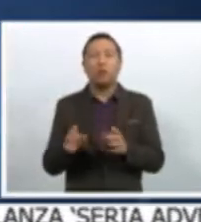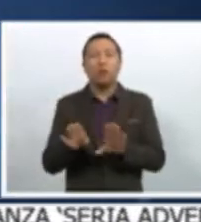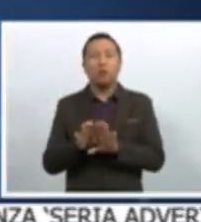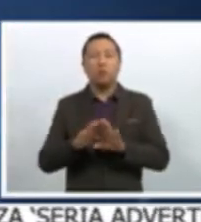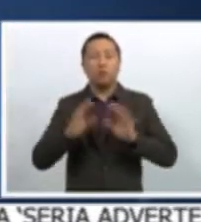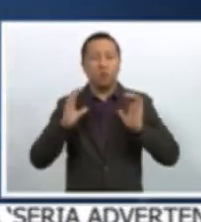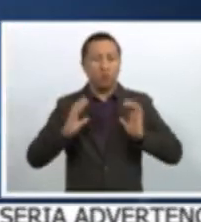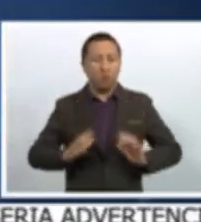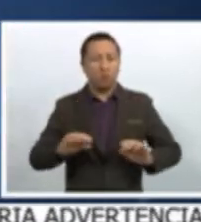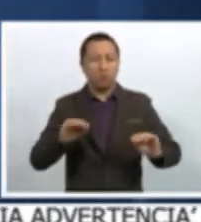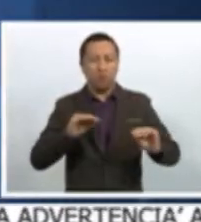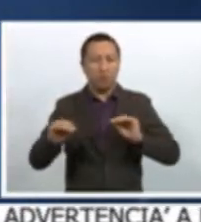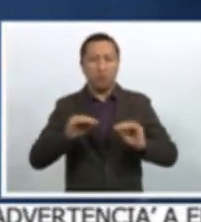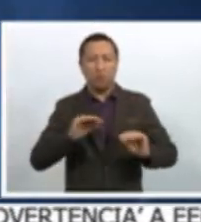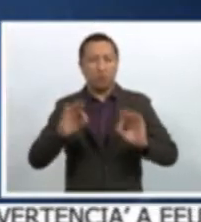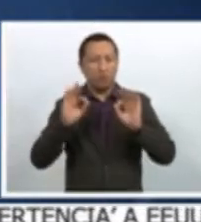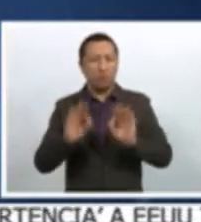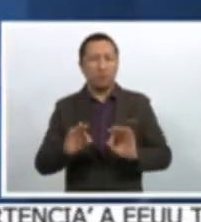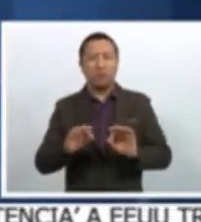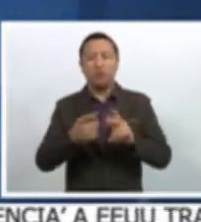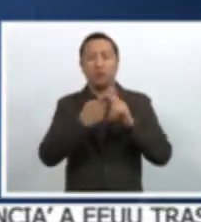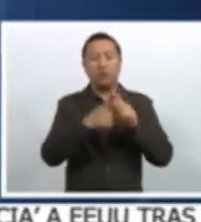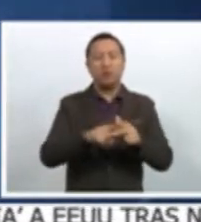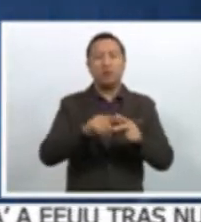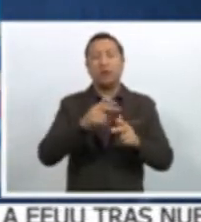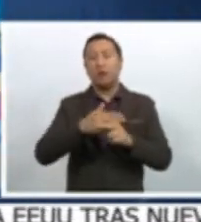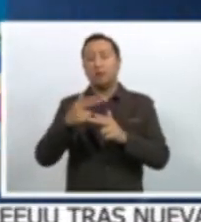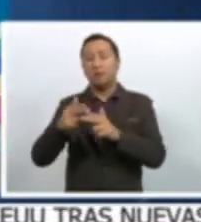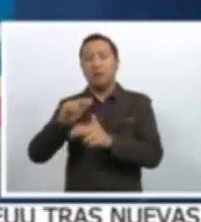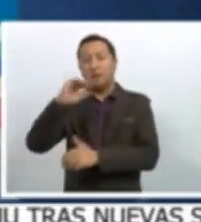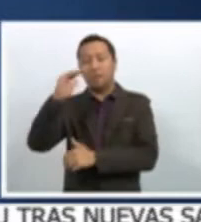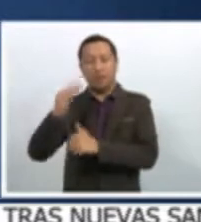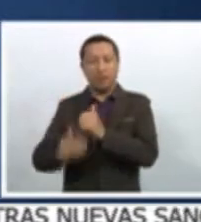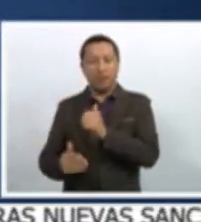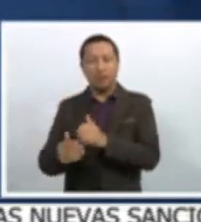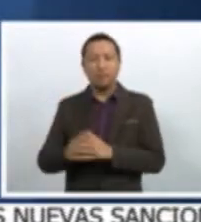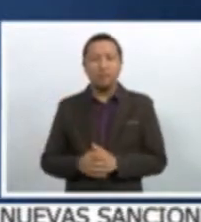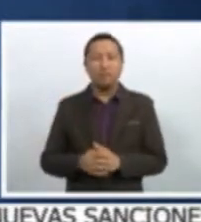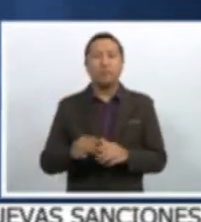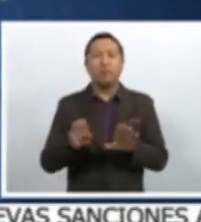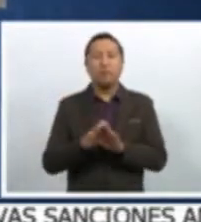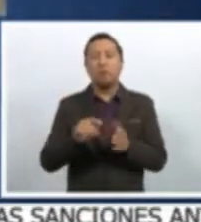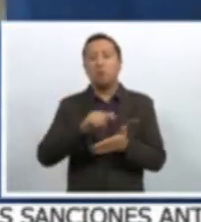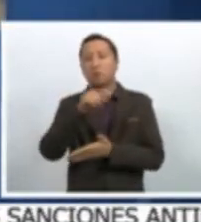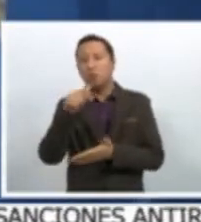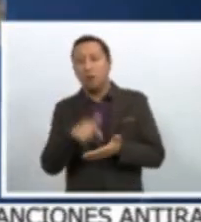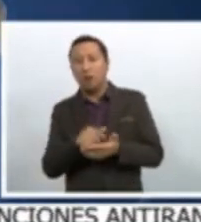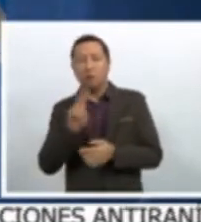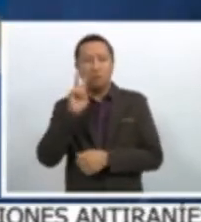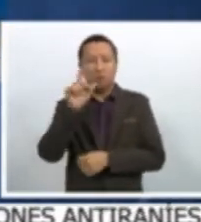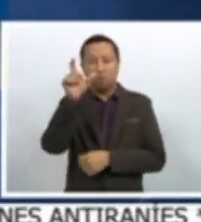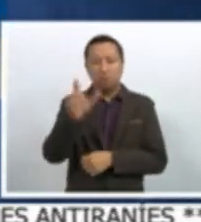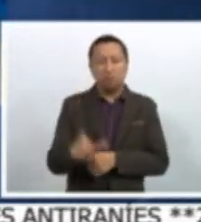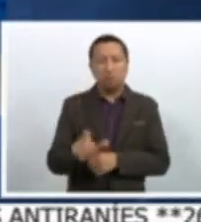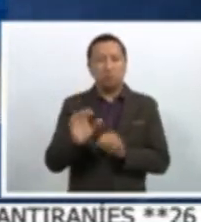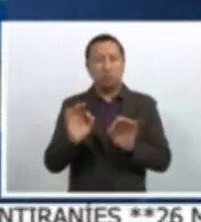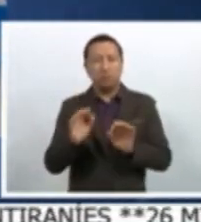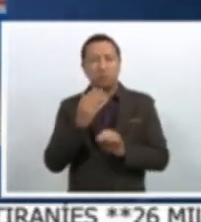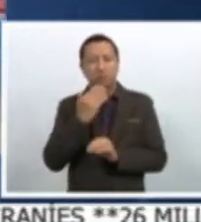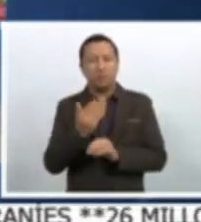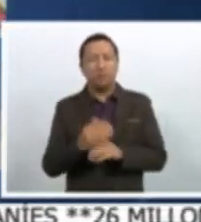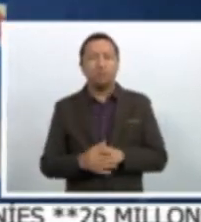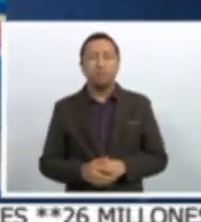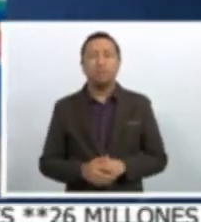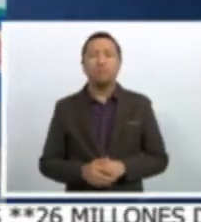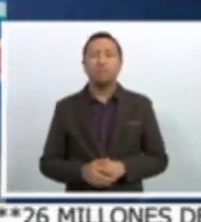inicial durante la ejecución y al finalizar, observando el control, velocidad, ubicación y estética. El entrenador González Calzado explicó